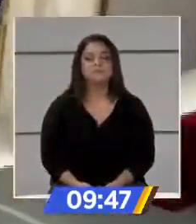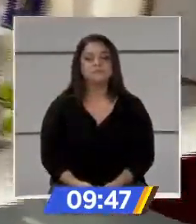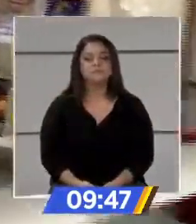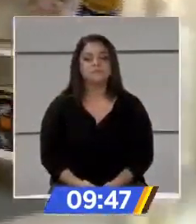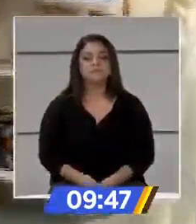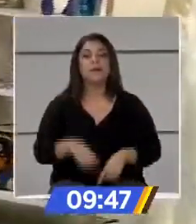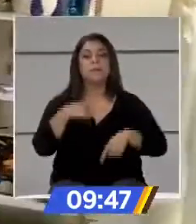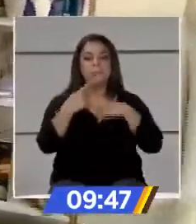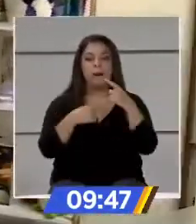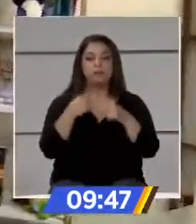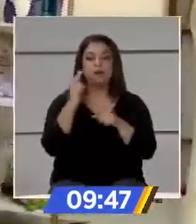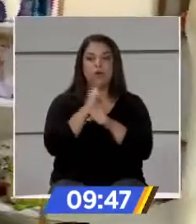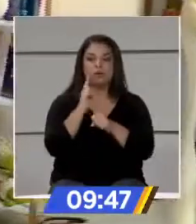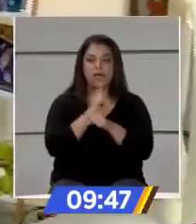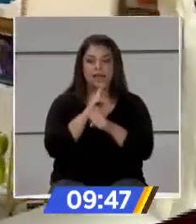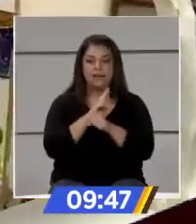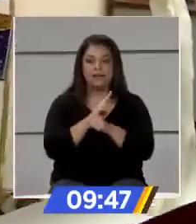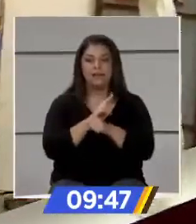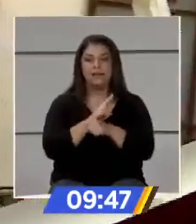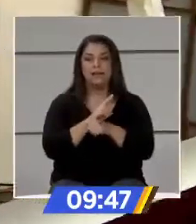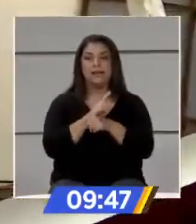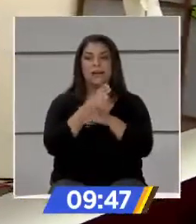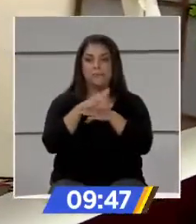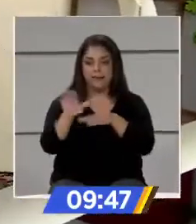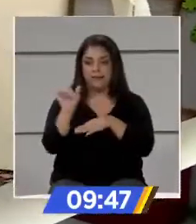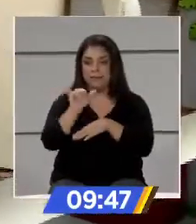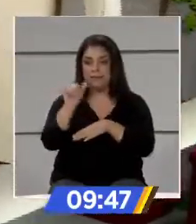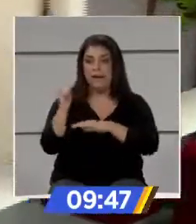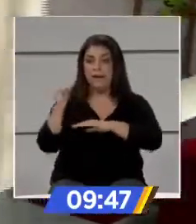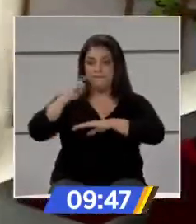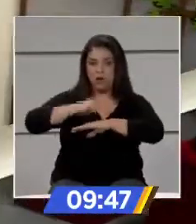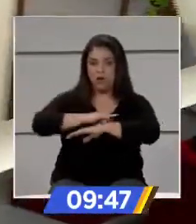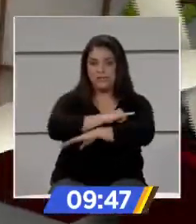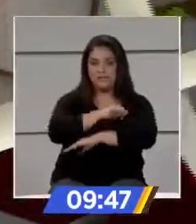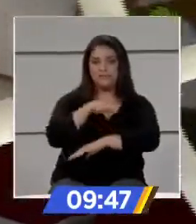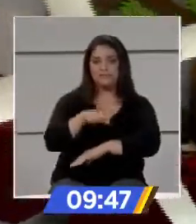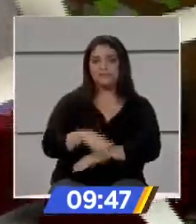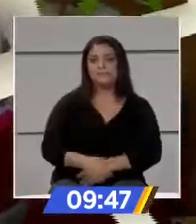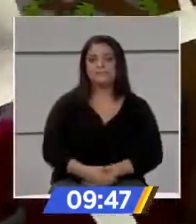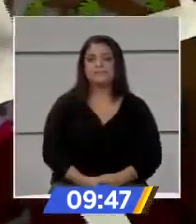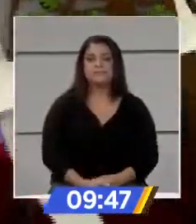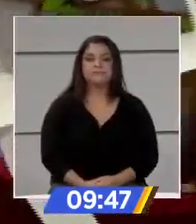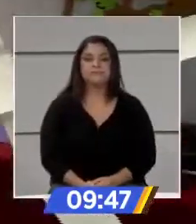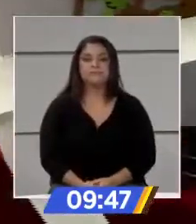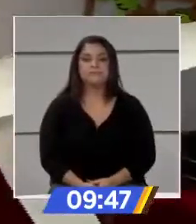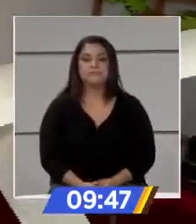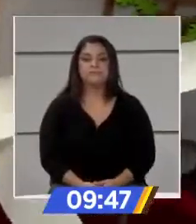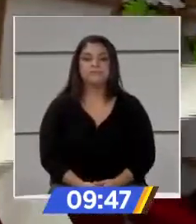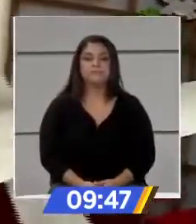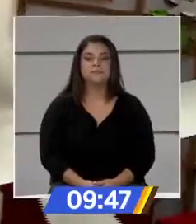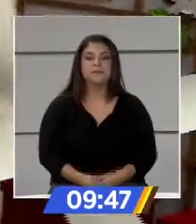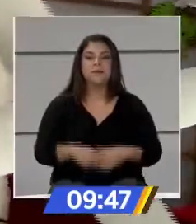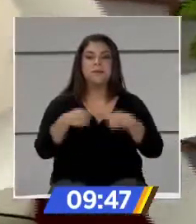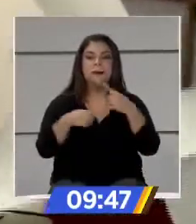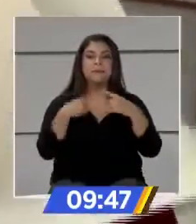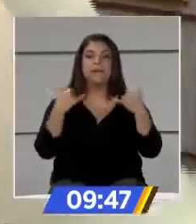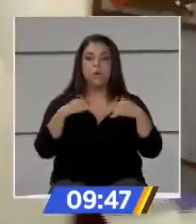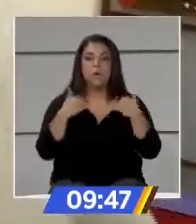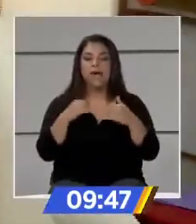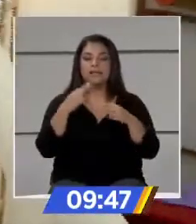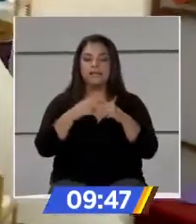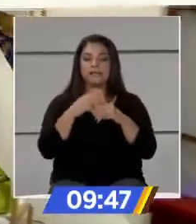reutilizar la parte de los avioncitos. Ok. Toma, vamos a jugar. Se llama